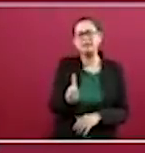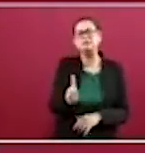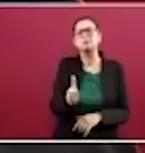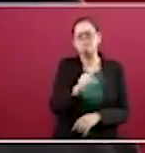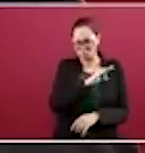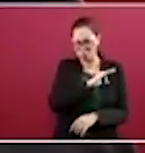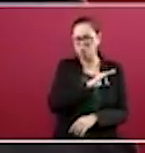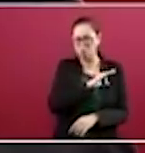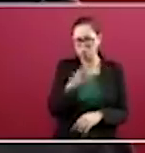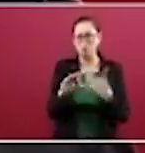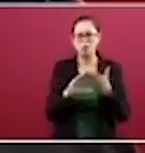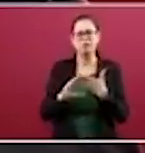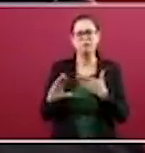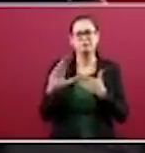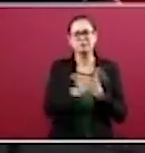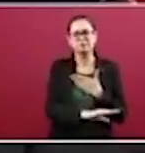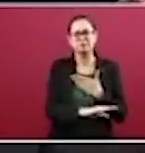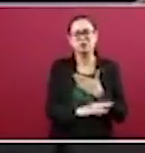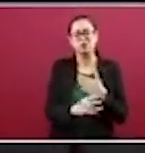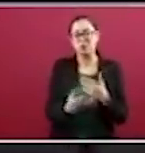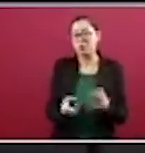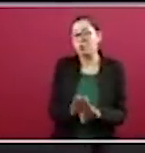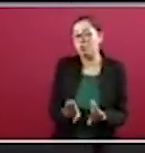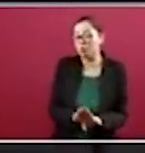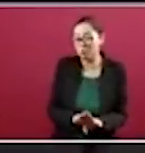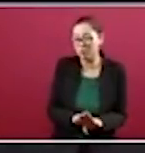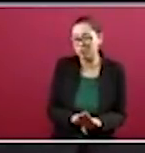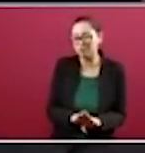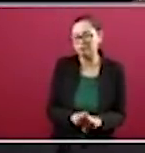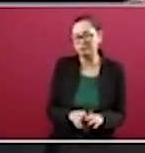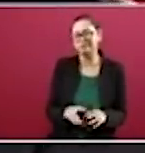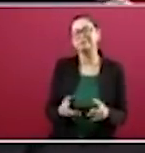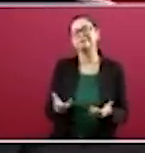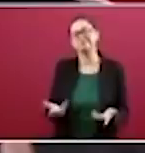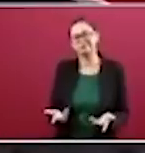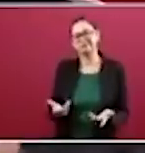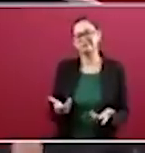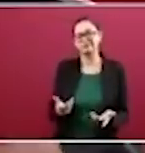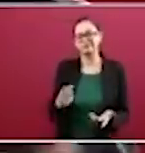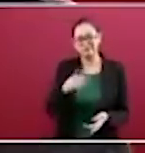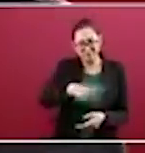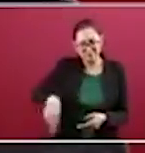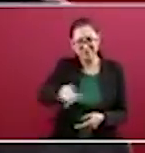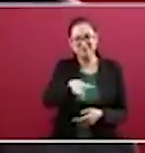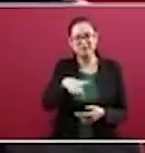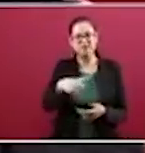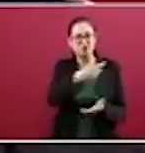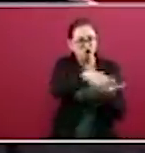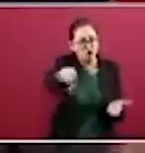enfrentar si evitamos, entre otras cosas, que siga creciendo el